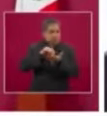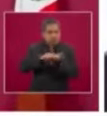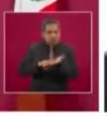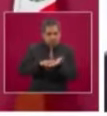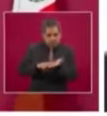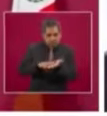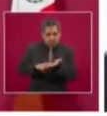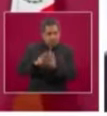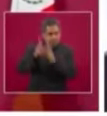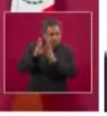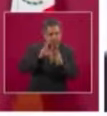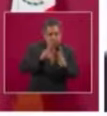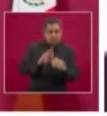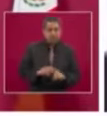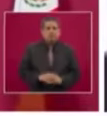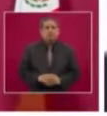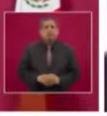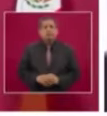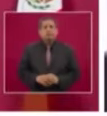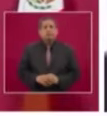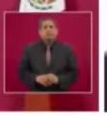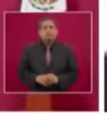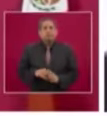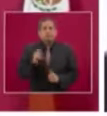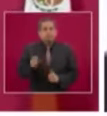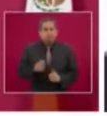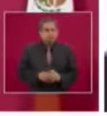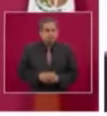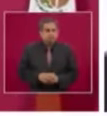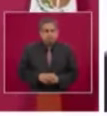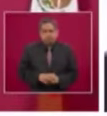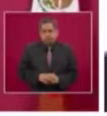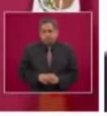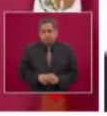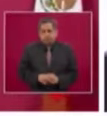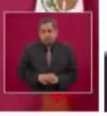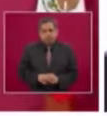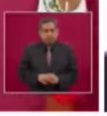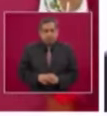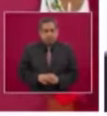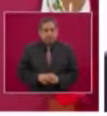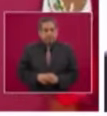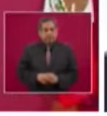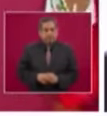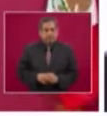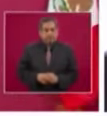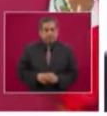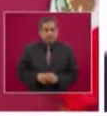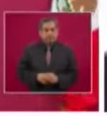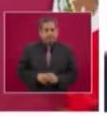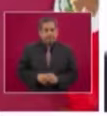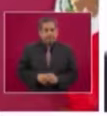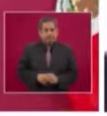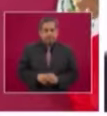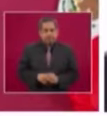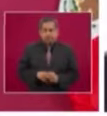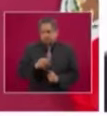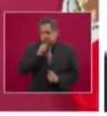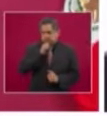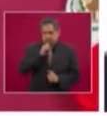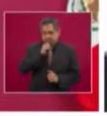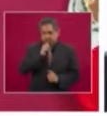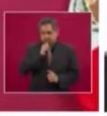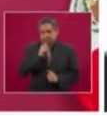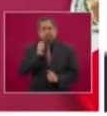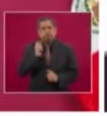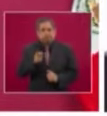sea un asunto de orden mediático y que se llegue a las últimas consecuencias, sea quien sea. Si un presidente de la